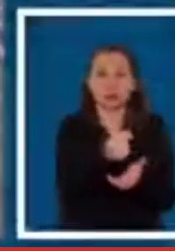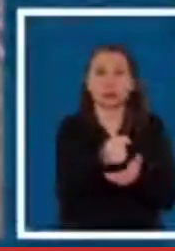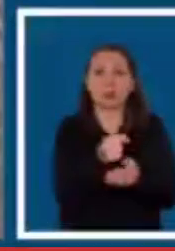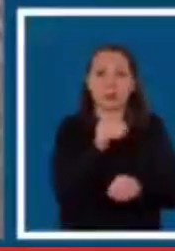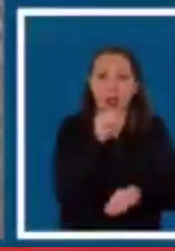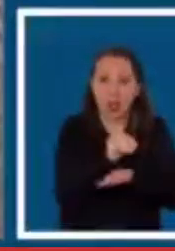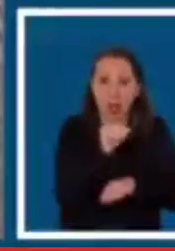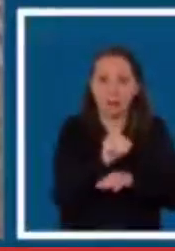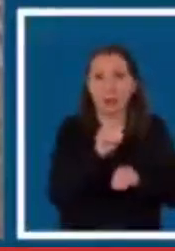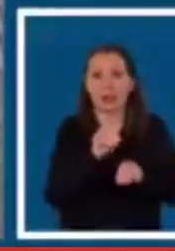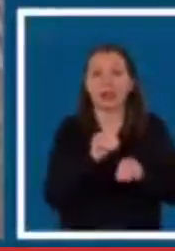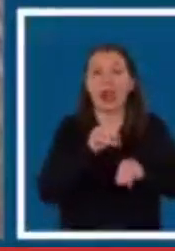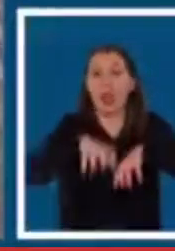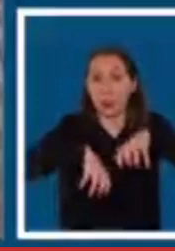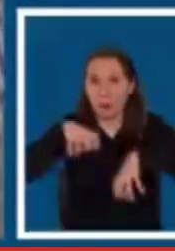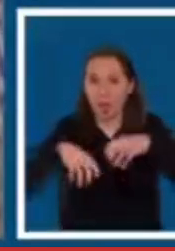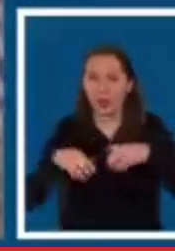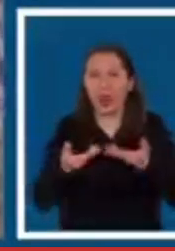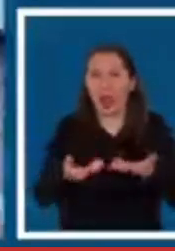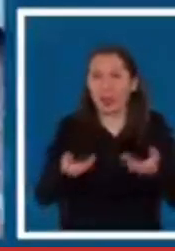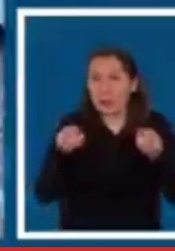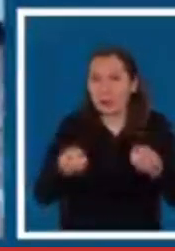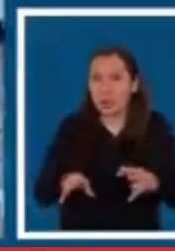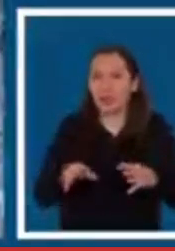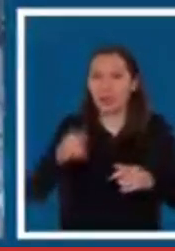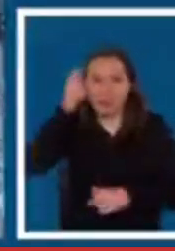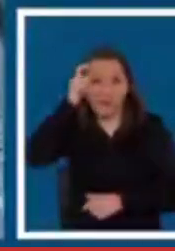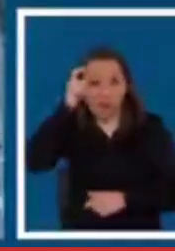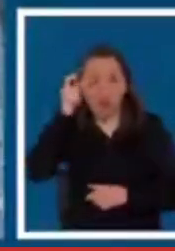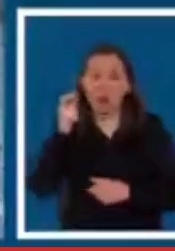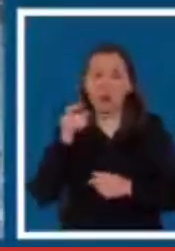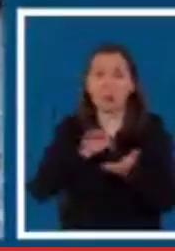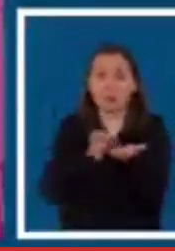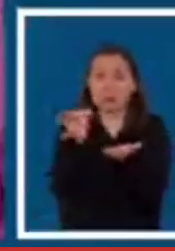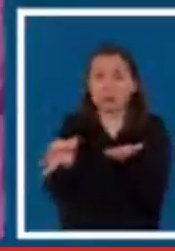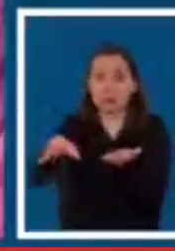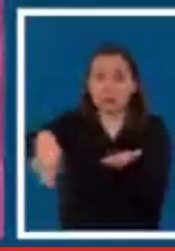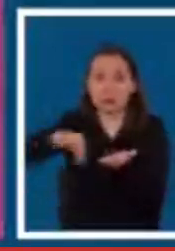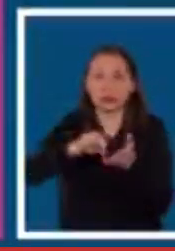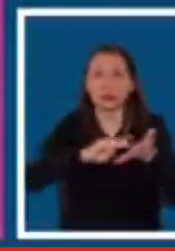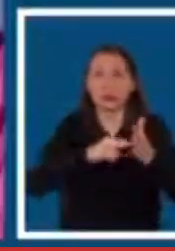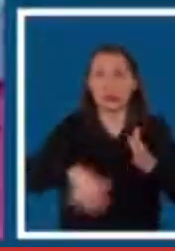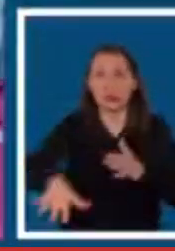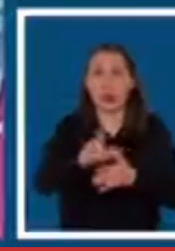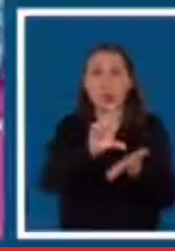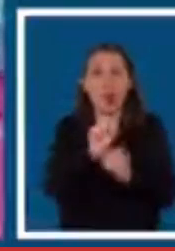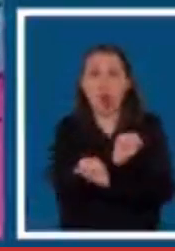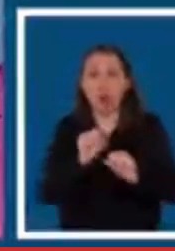alimentación de animales aquí se perdió vacuno hay vacuna aislado hay zonas que tienen problemas de